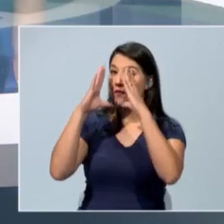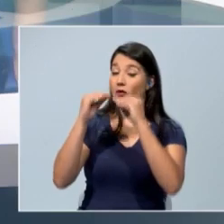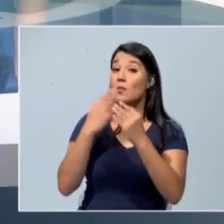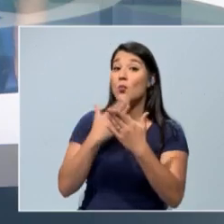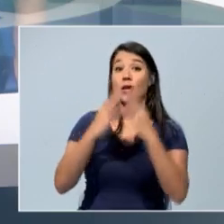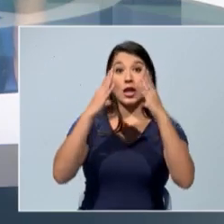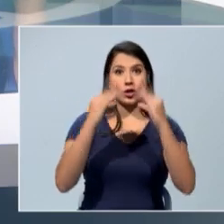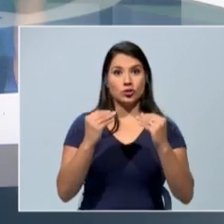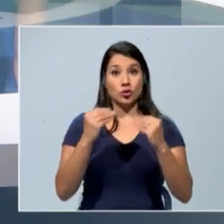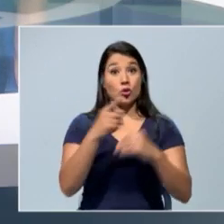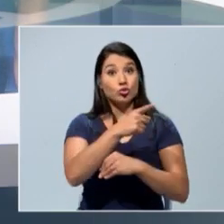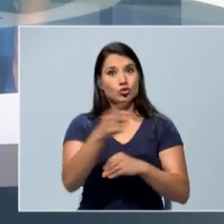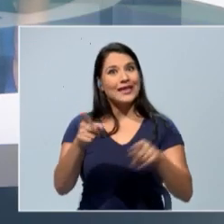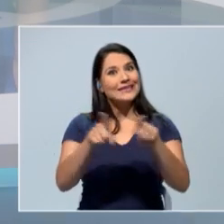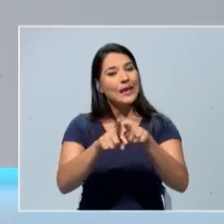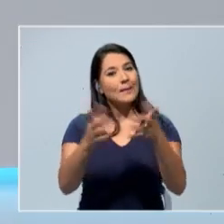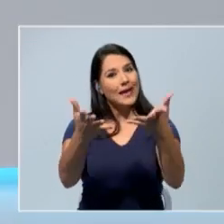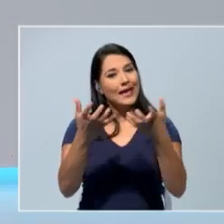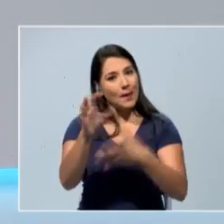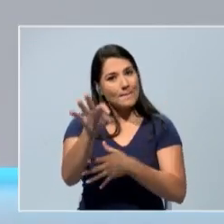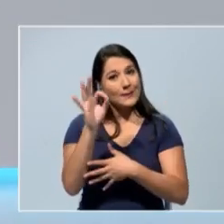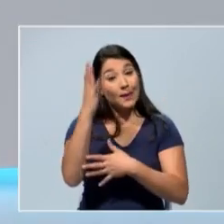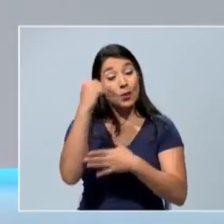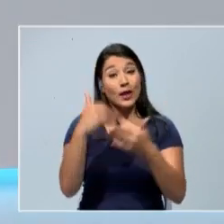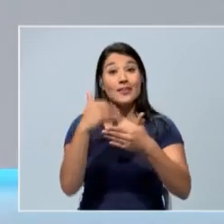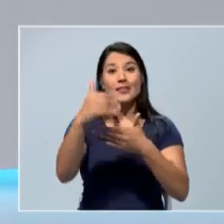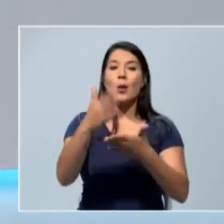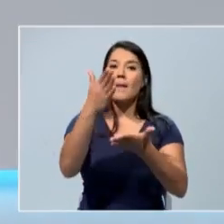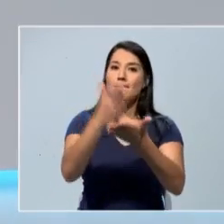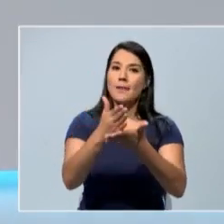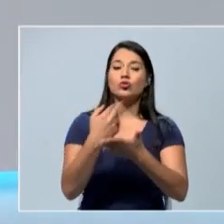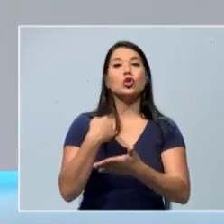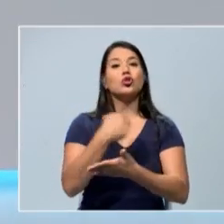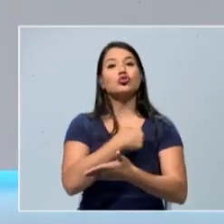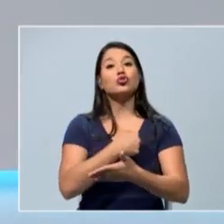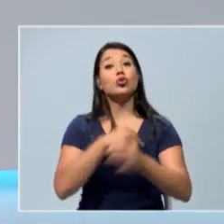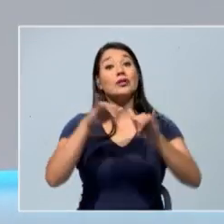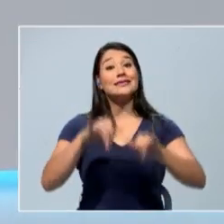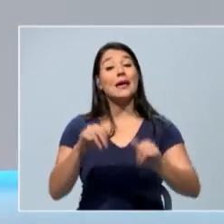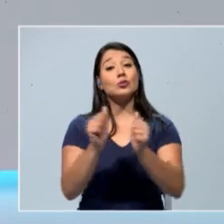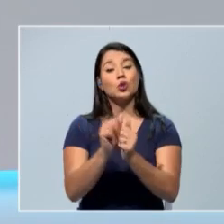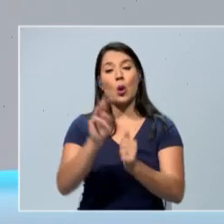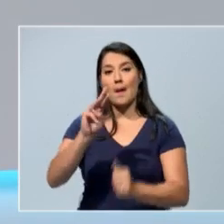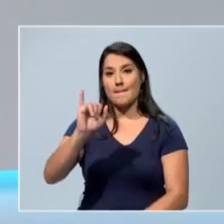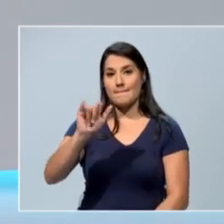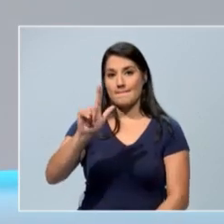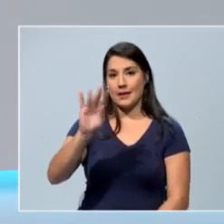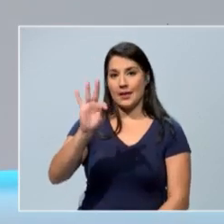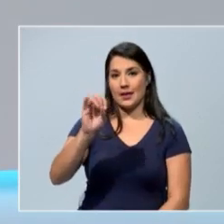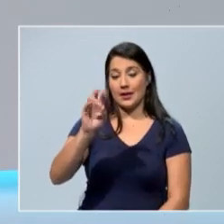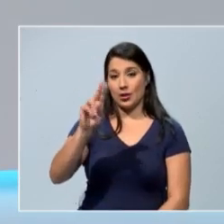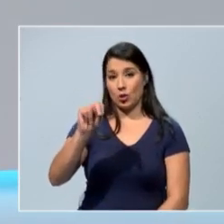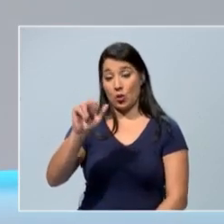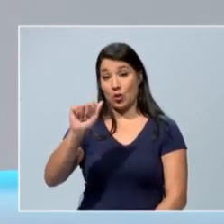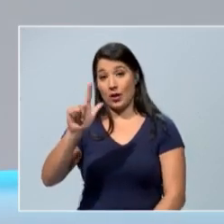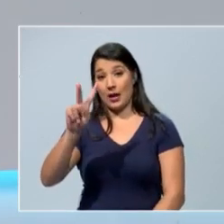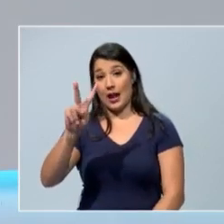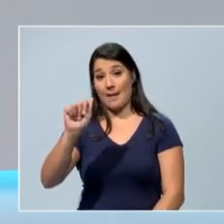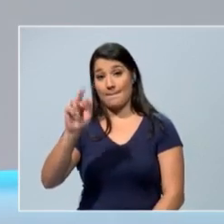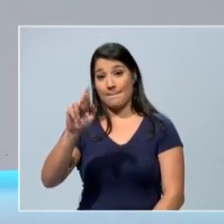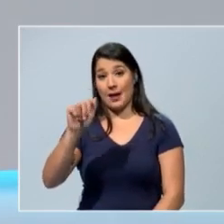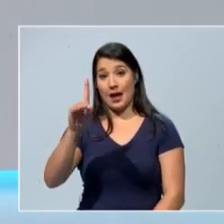noches. A ustedes también los queremos invitar porque luego de la pausa estaremos con Milton Alvarado, director de operaciones de Fuerza Pública,